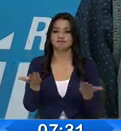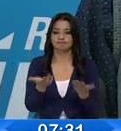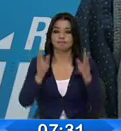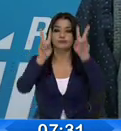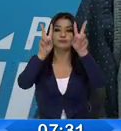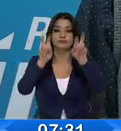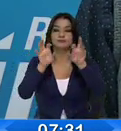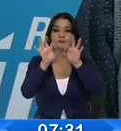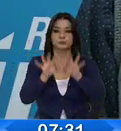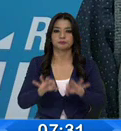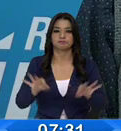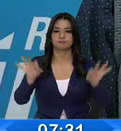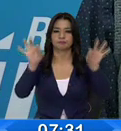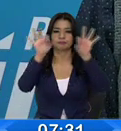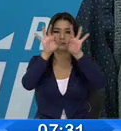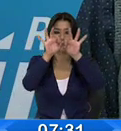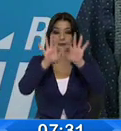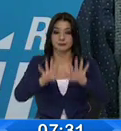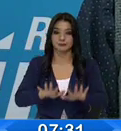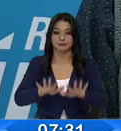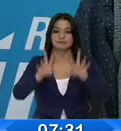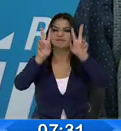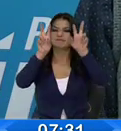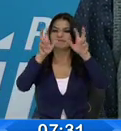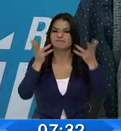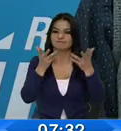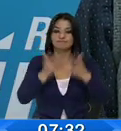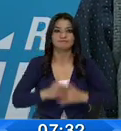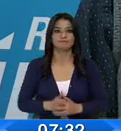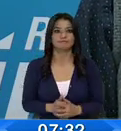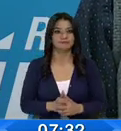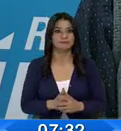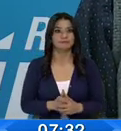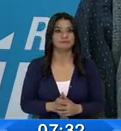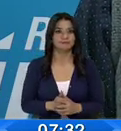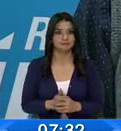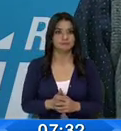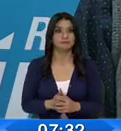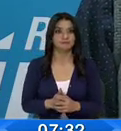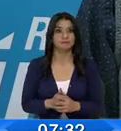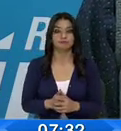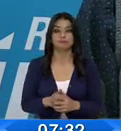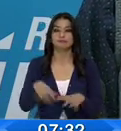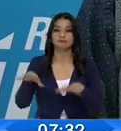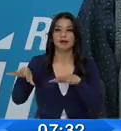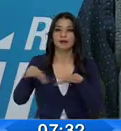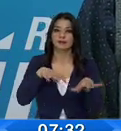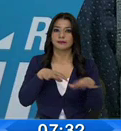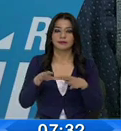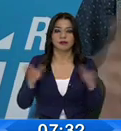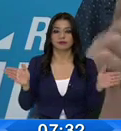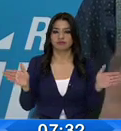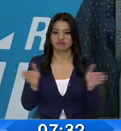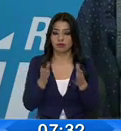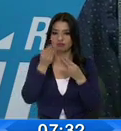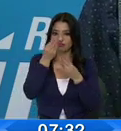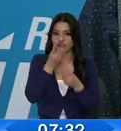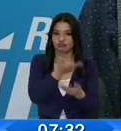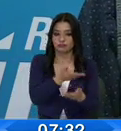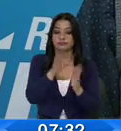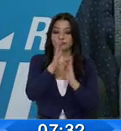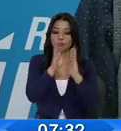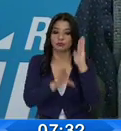tema importante relativo a la rendición de cuentas por un lado por mandato